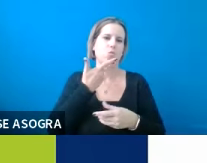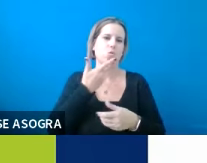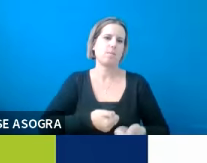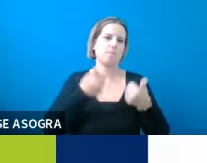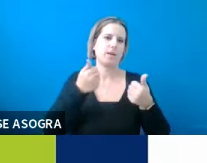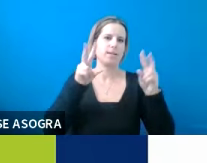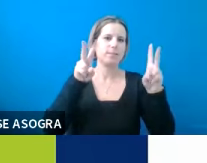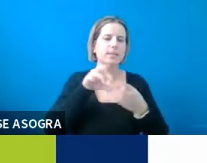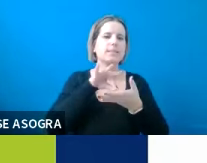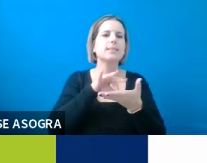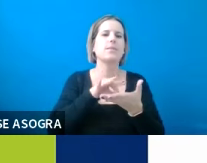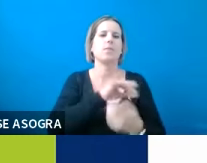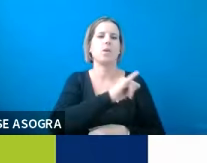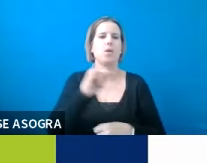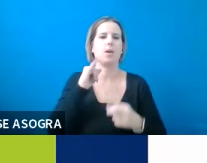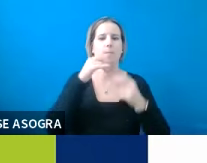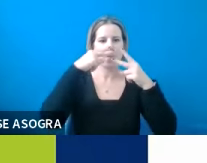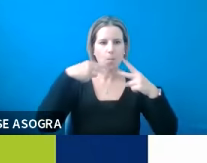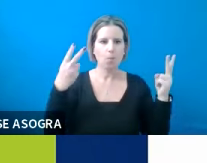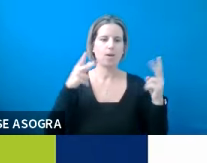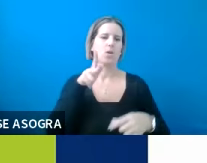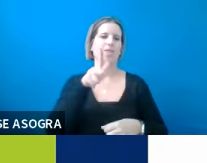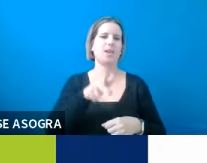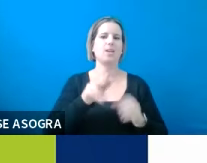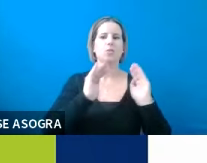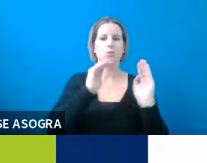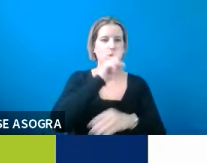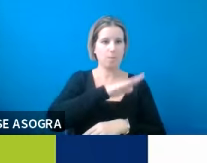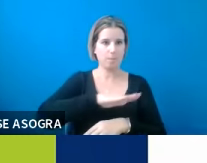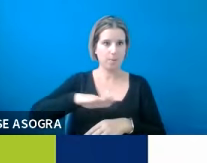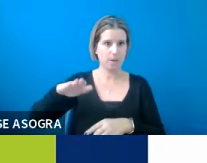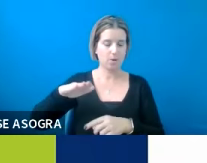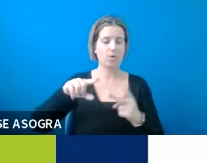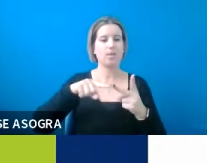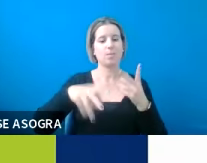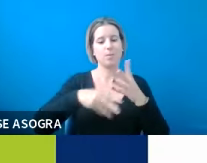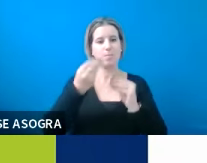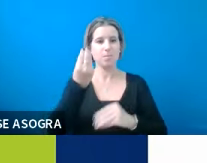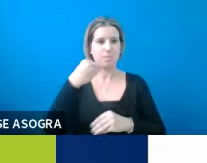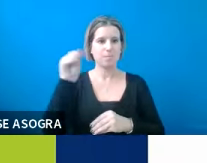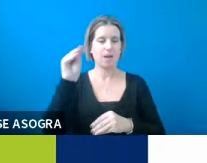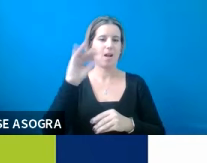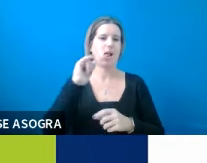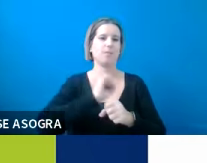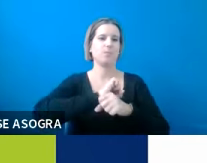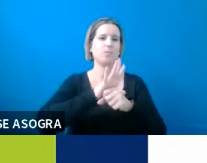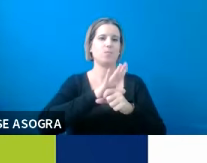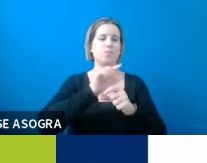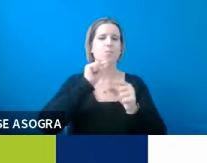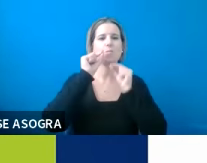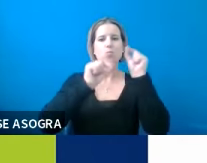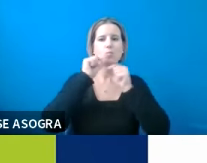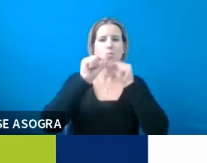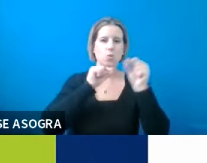existe este servicio y que es un servicio público y un derecho de los menores. Y luego le añadimos que hemos tenido una pandemia que ha producido sus